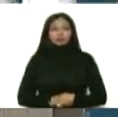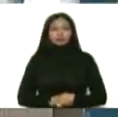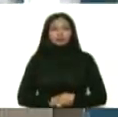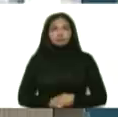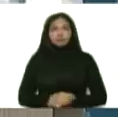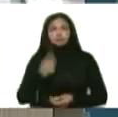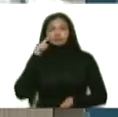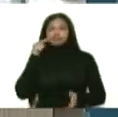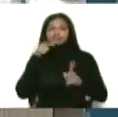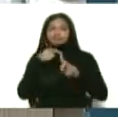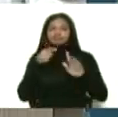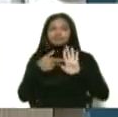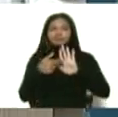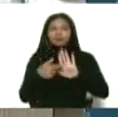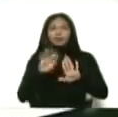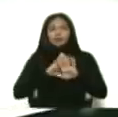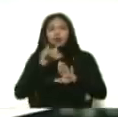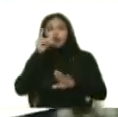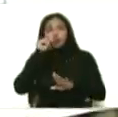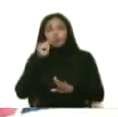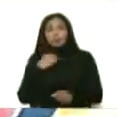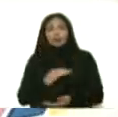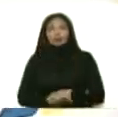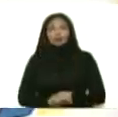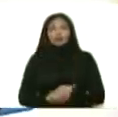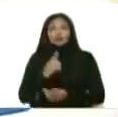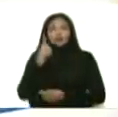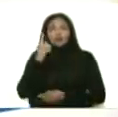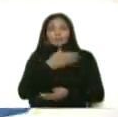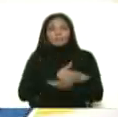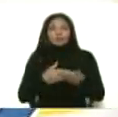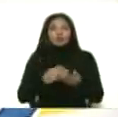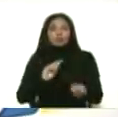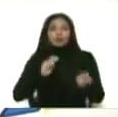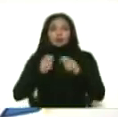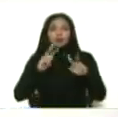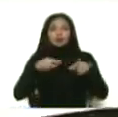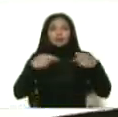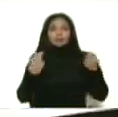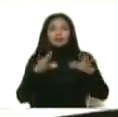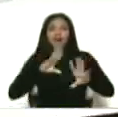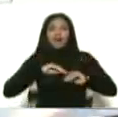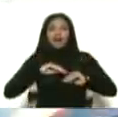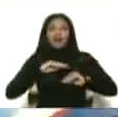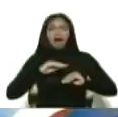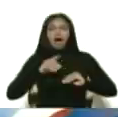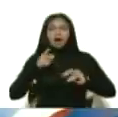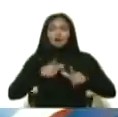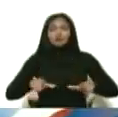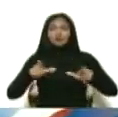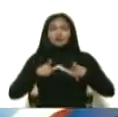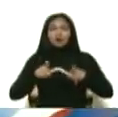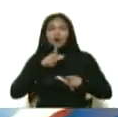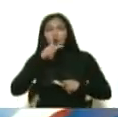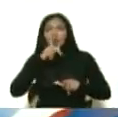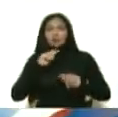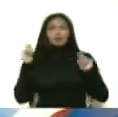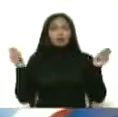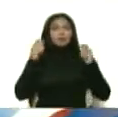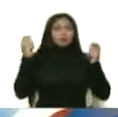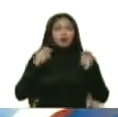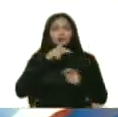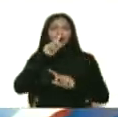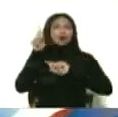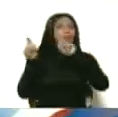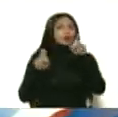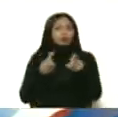al llegadero. Porque un señor dice, bastaron solo un par de millones para convertir una revista aceptable en un órgano de propaganda. La